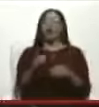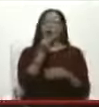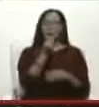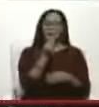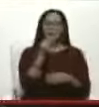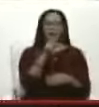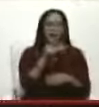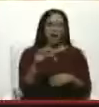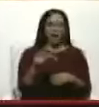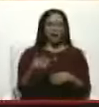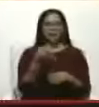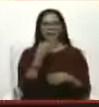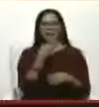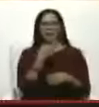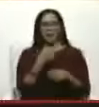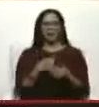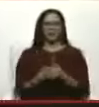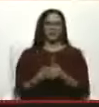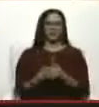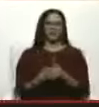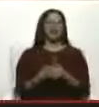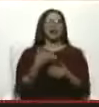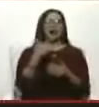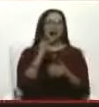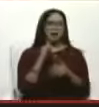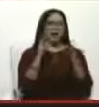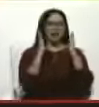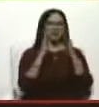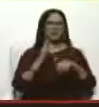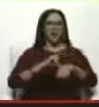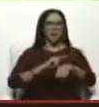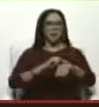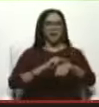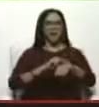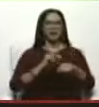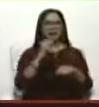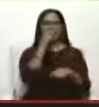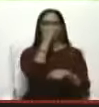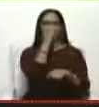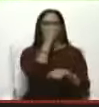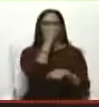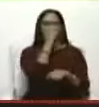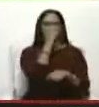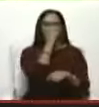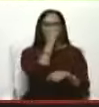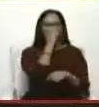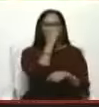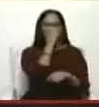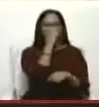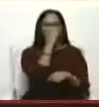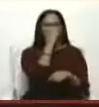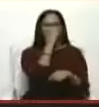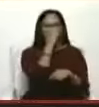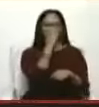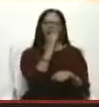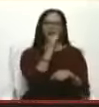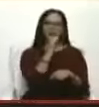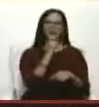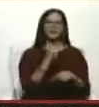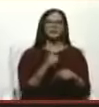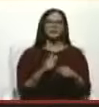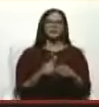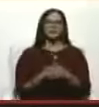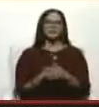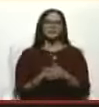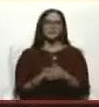la gente, medicamentos, había atención médica, paramédicos, agua, sobre todo enlatados. Y